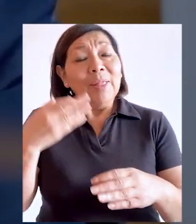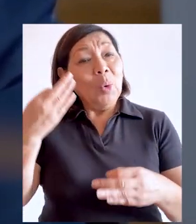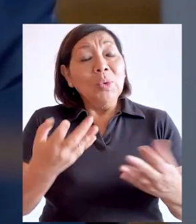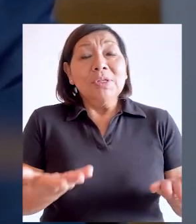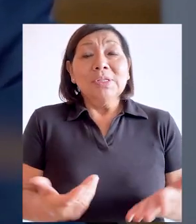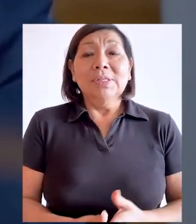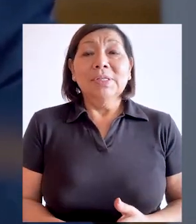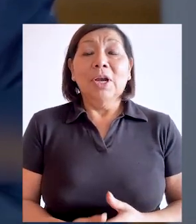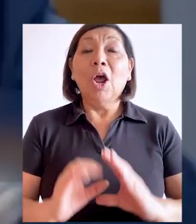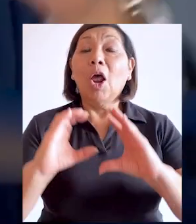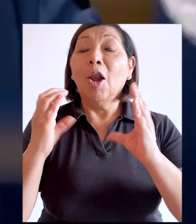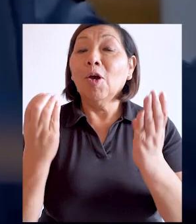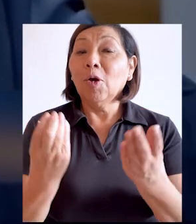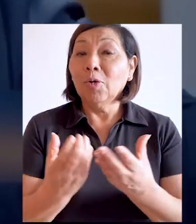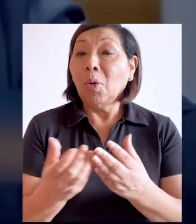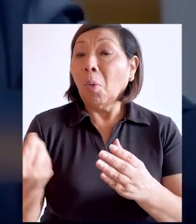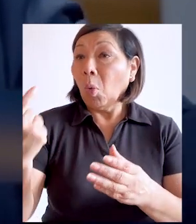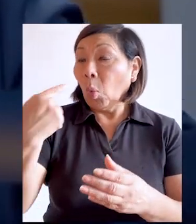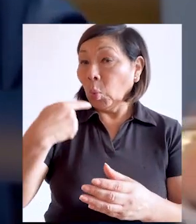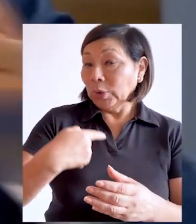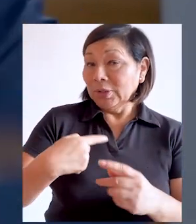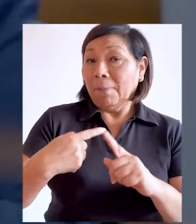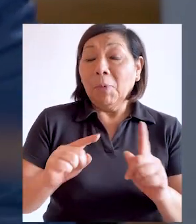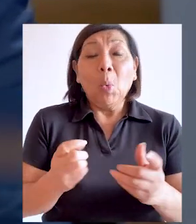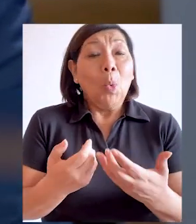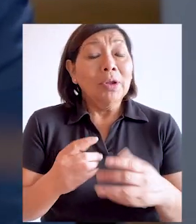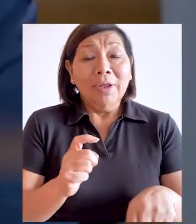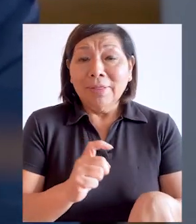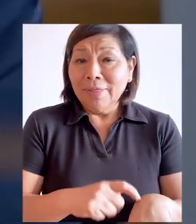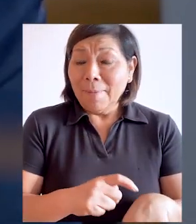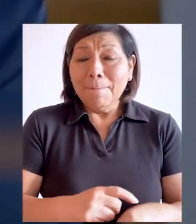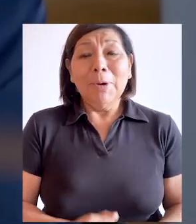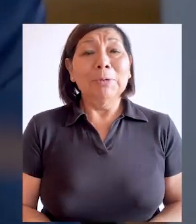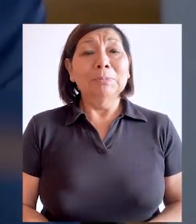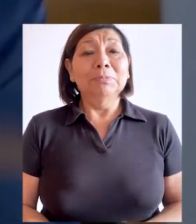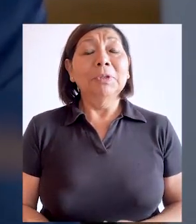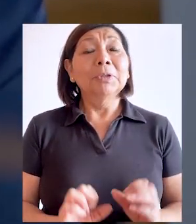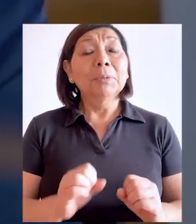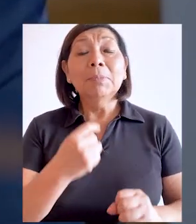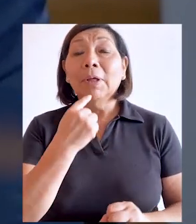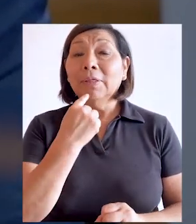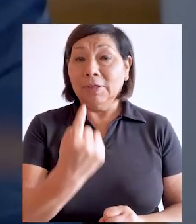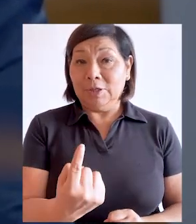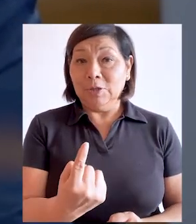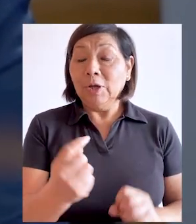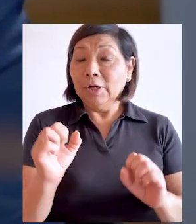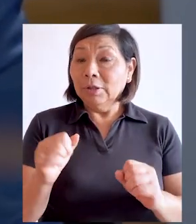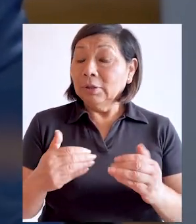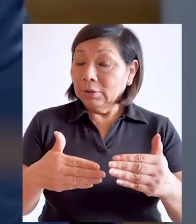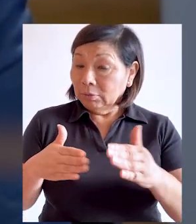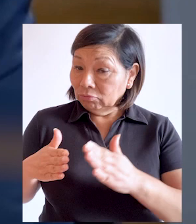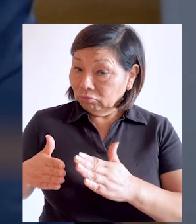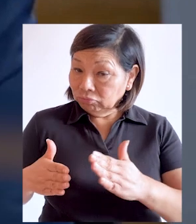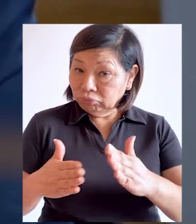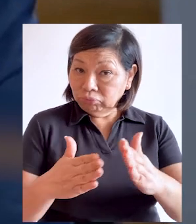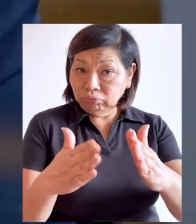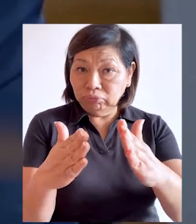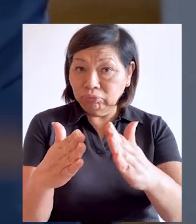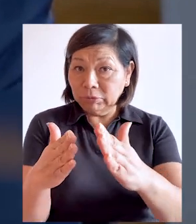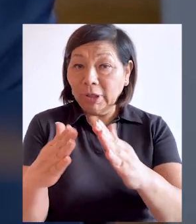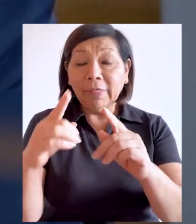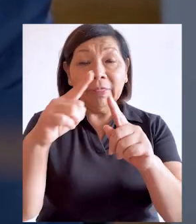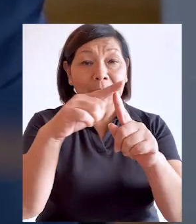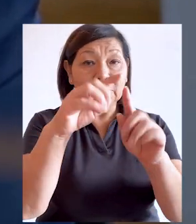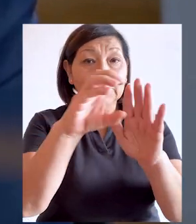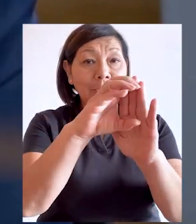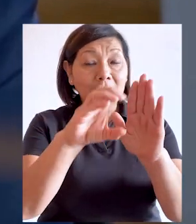al antejuicio. A nosotros el Congreso nos puede hacer un juicio político en cualquier momento. Entonces, lo que hemos dicho nosotros, siguiendo la línea